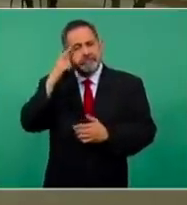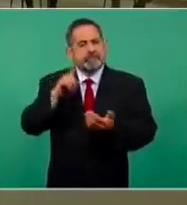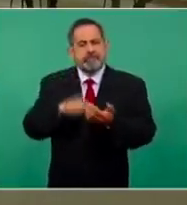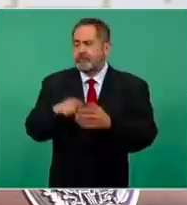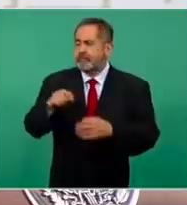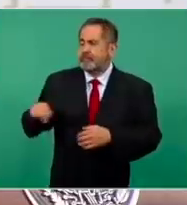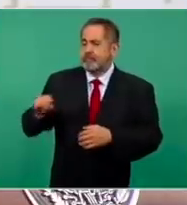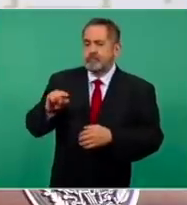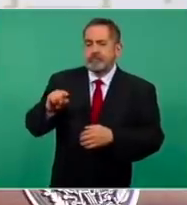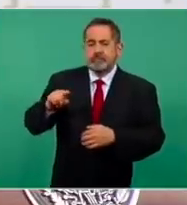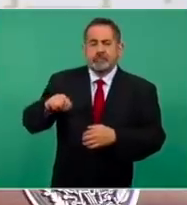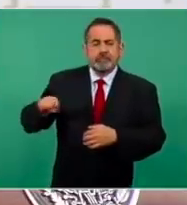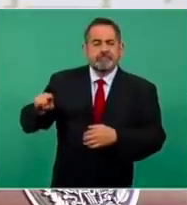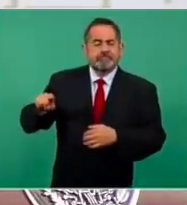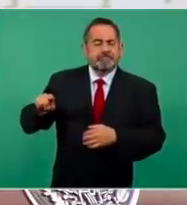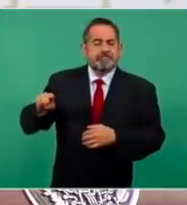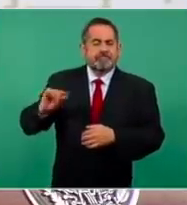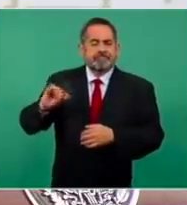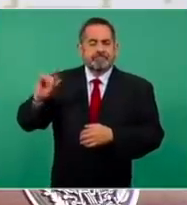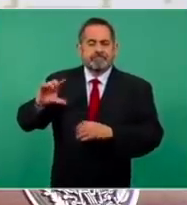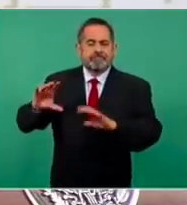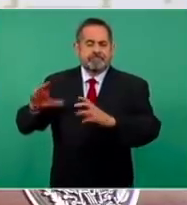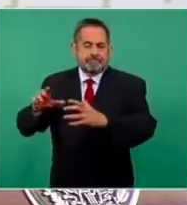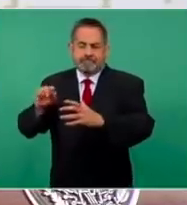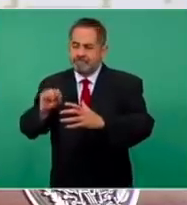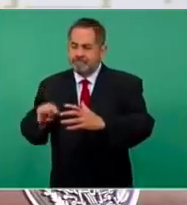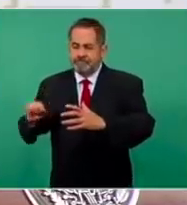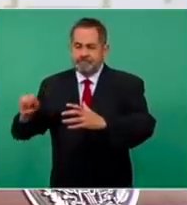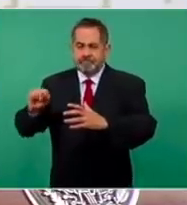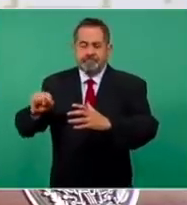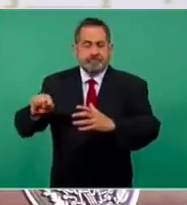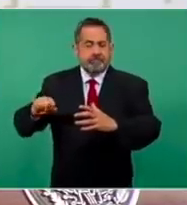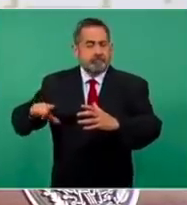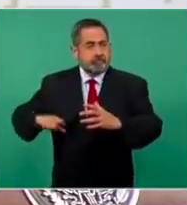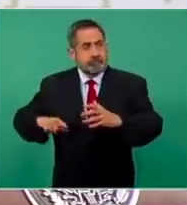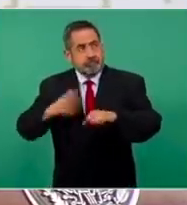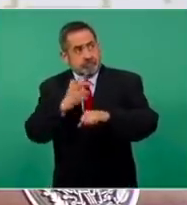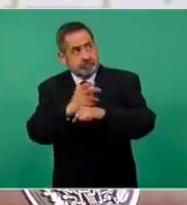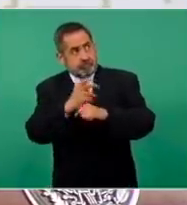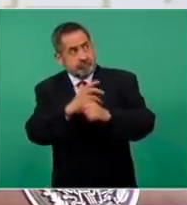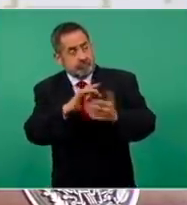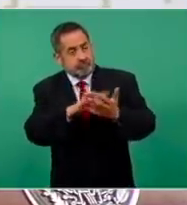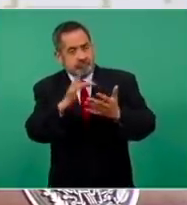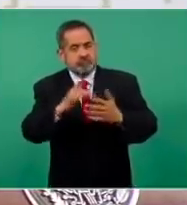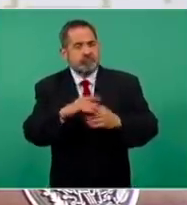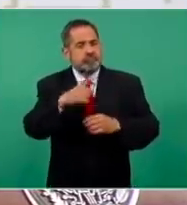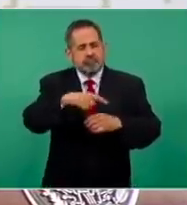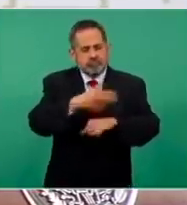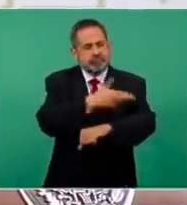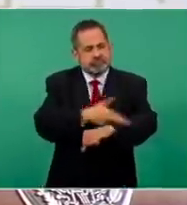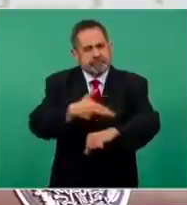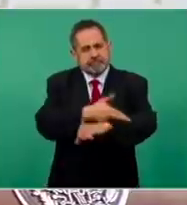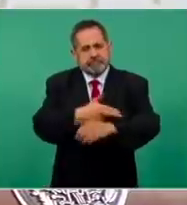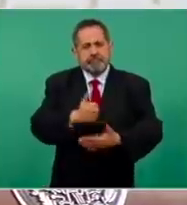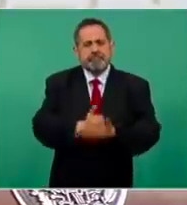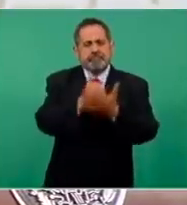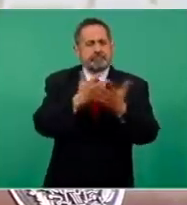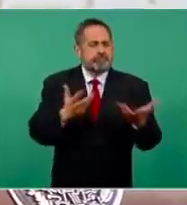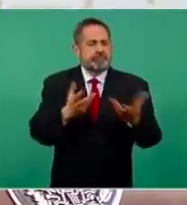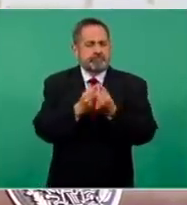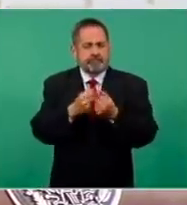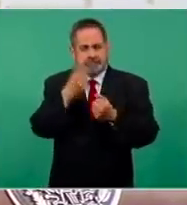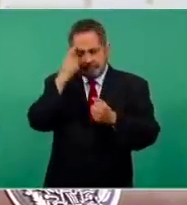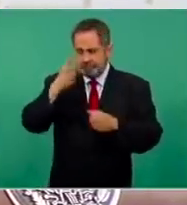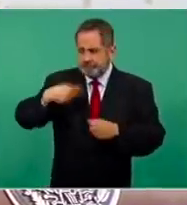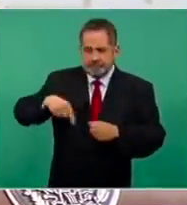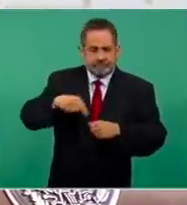funcionarios de todas las dependencias del gobierno de Estados Unidos que participaron en